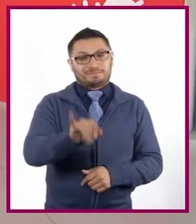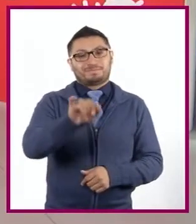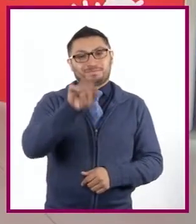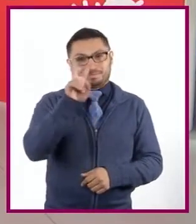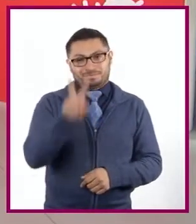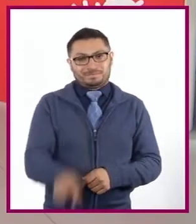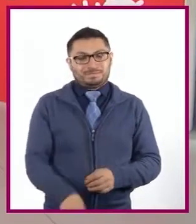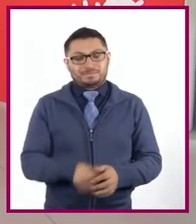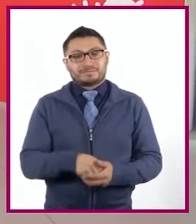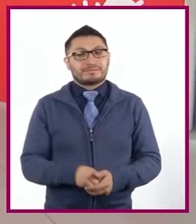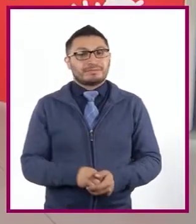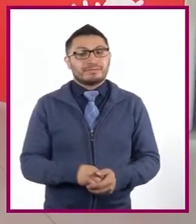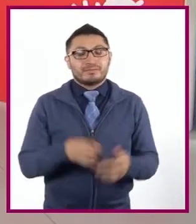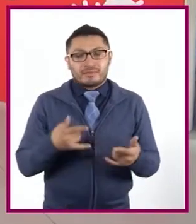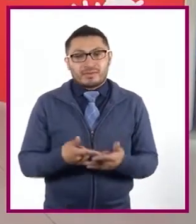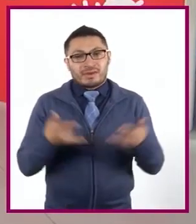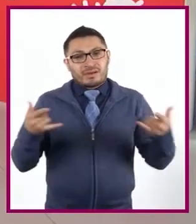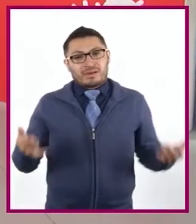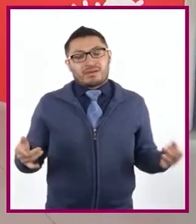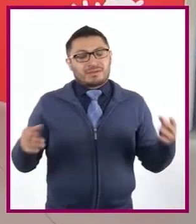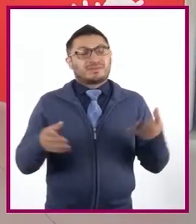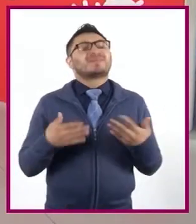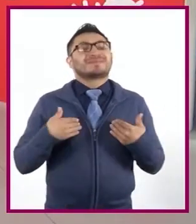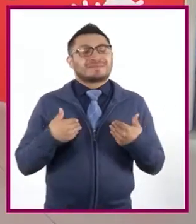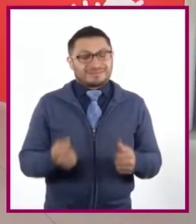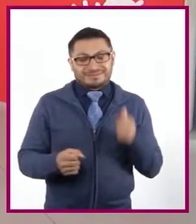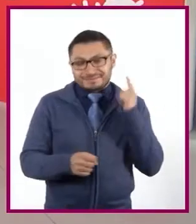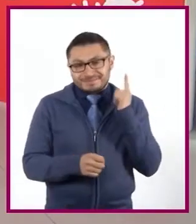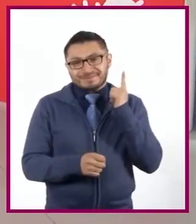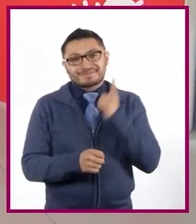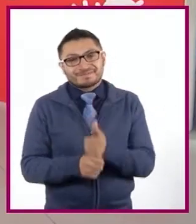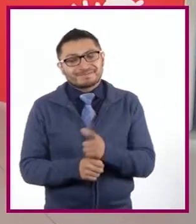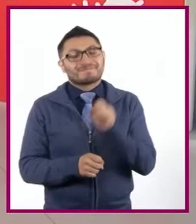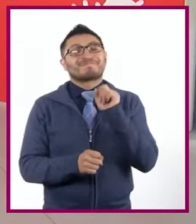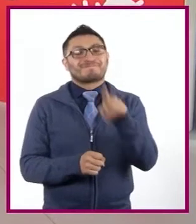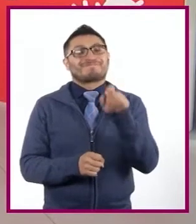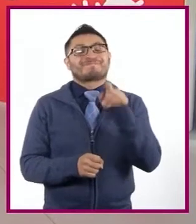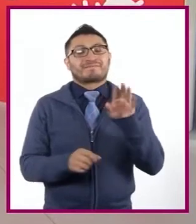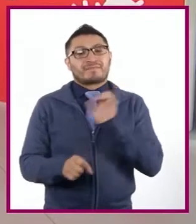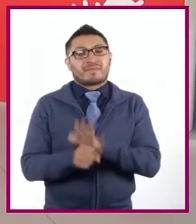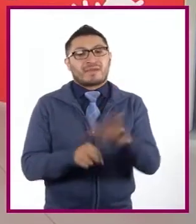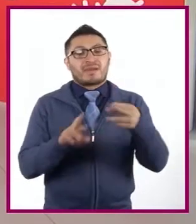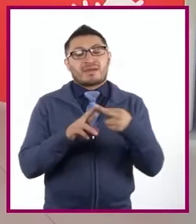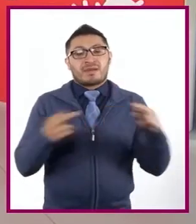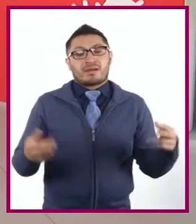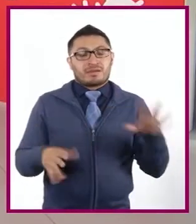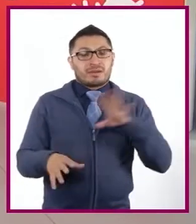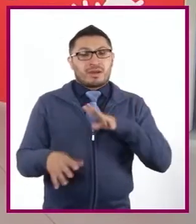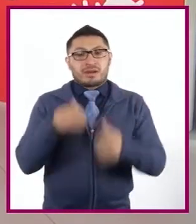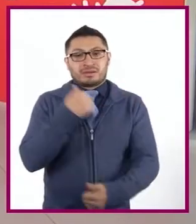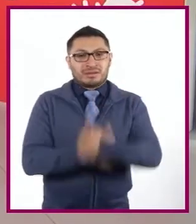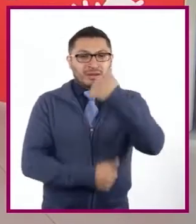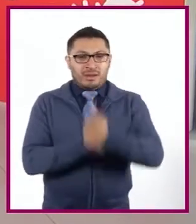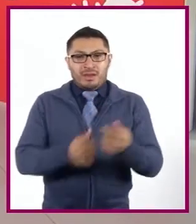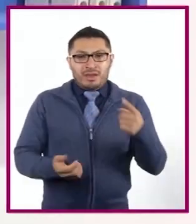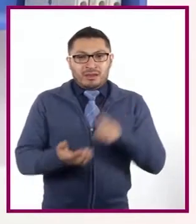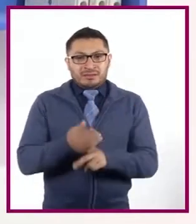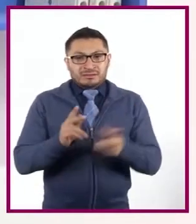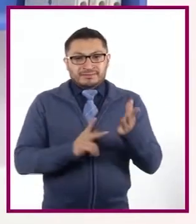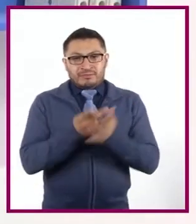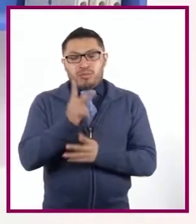maestro. El cuento nos permite identificar también los recursos por los que compiten las